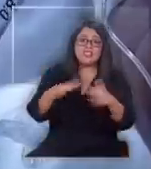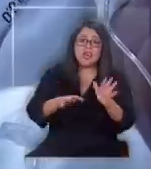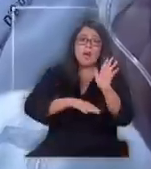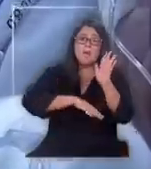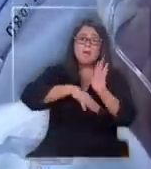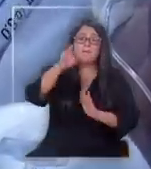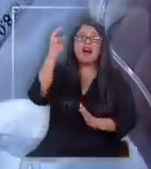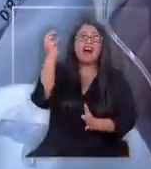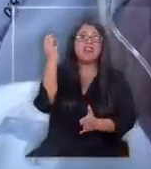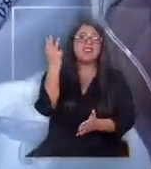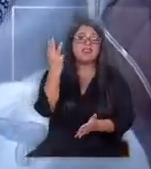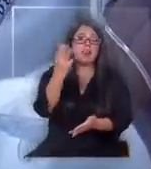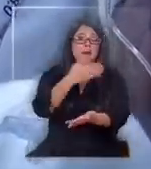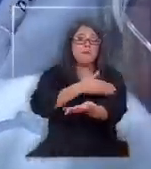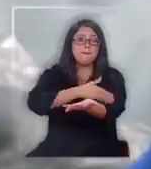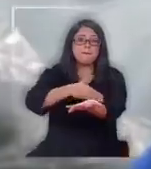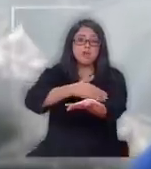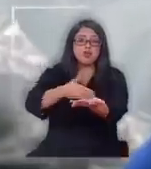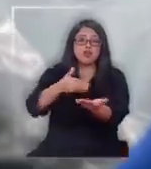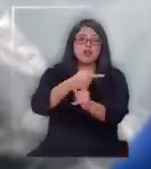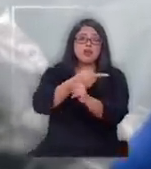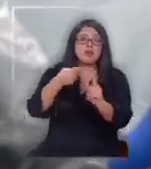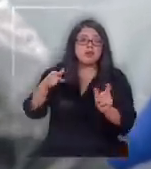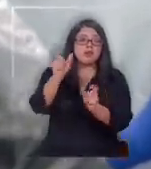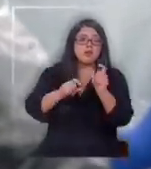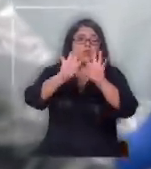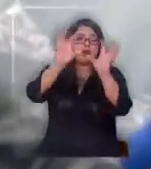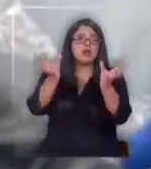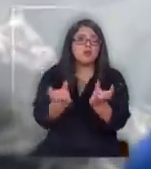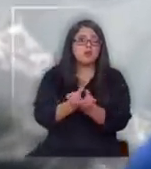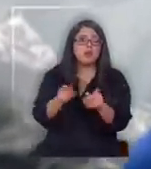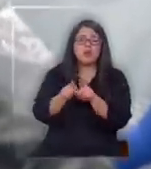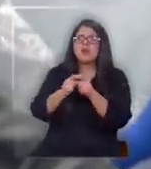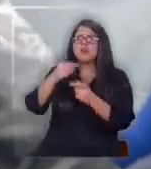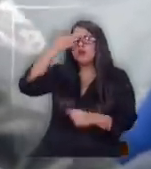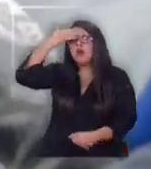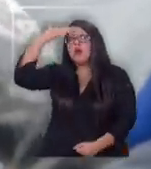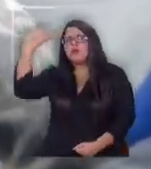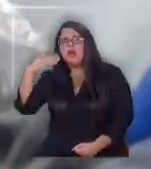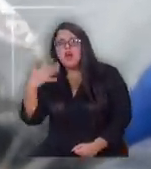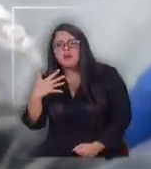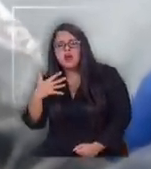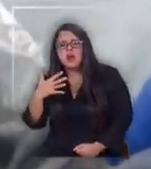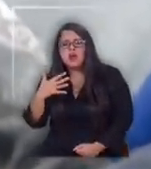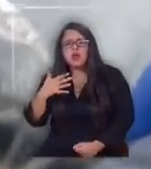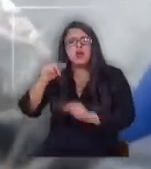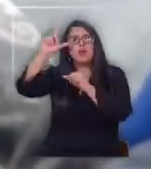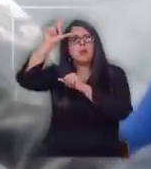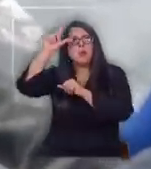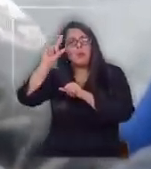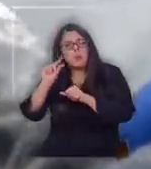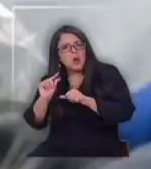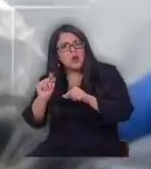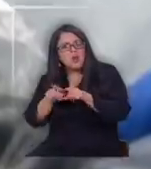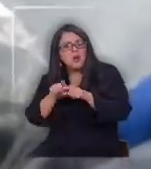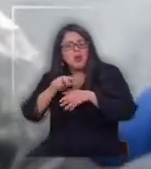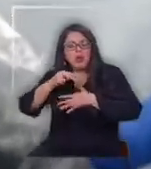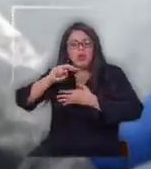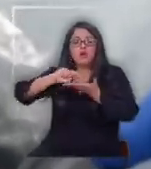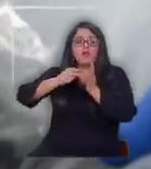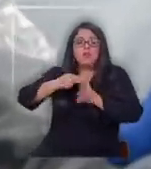de personas en el mundo. Tenía fiebre, se me iba, volvía y ya después comencé a tener problemas para